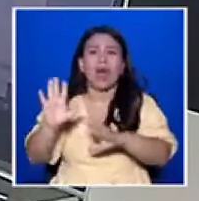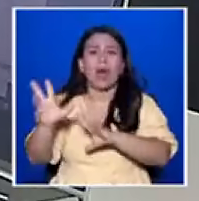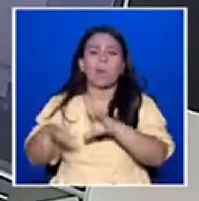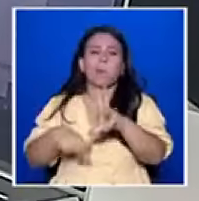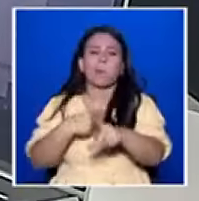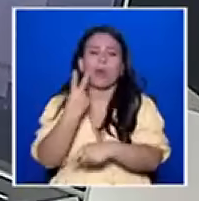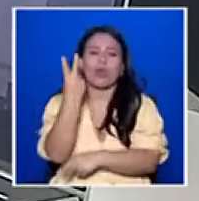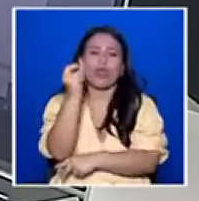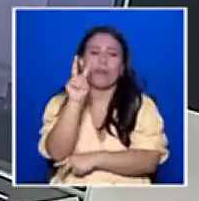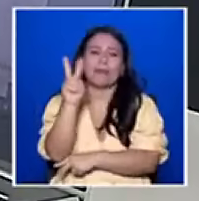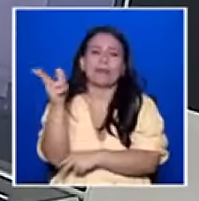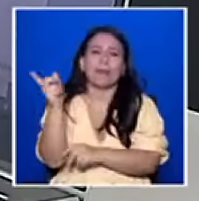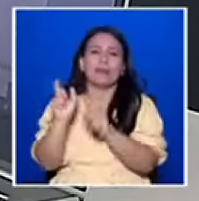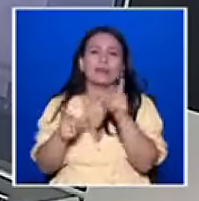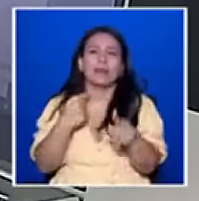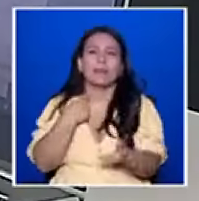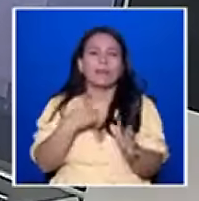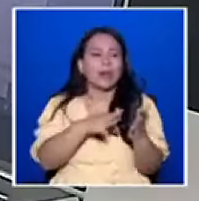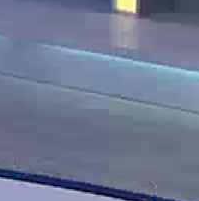el 2023.